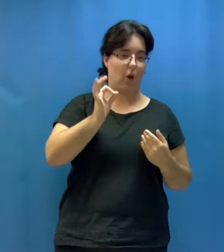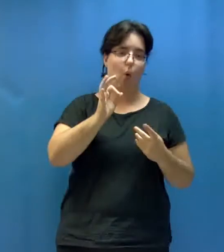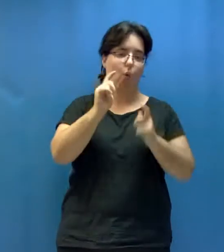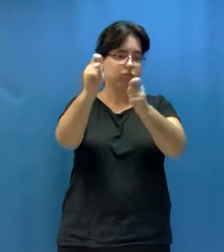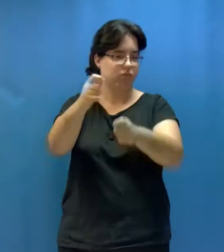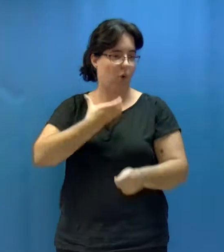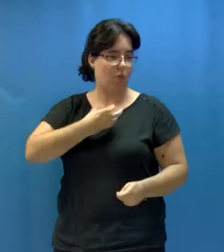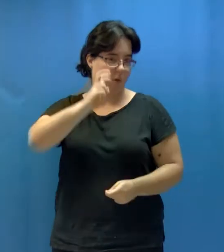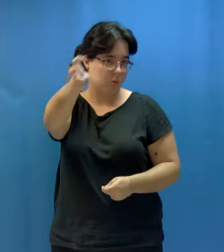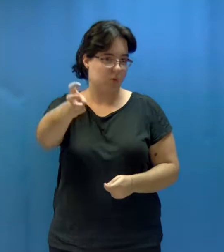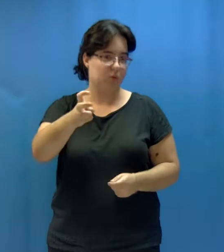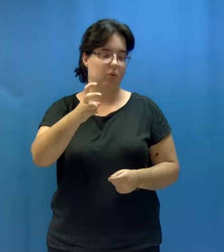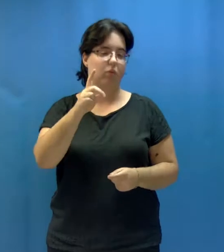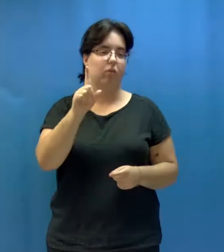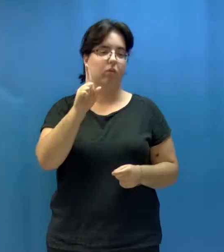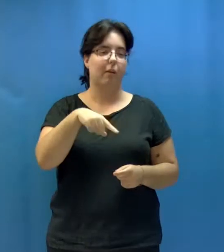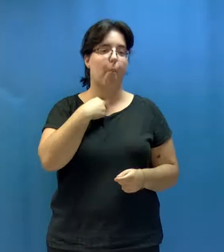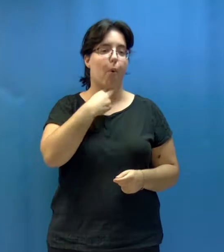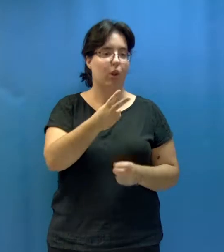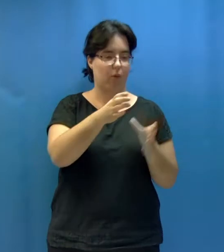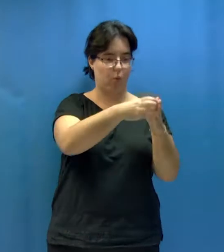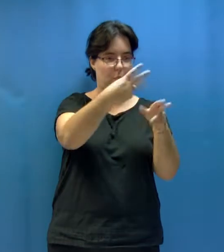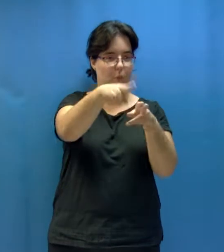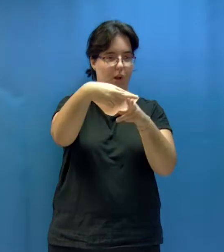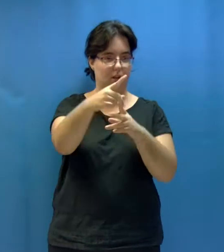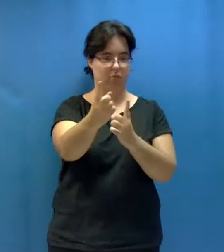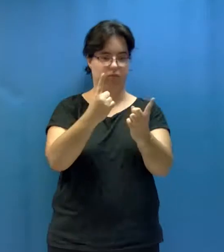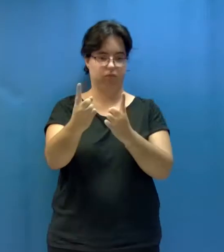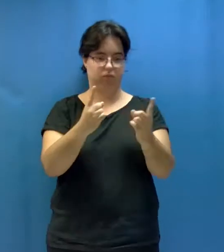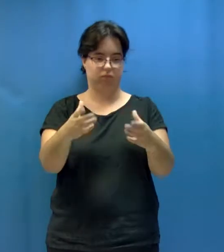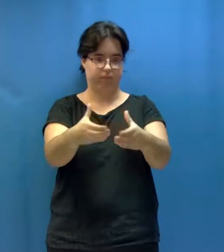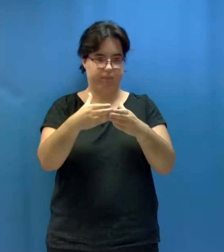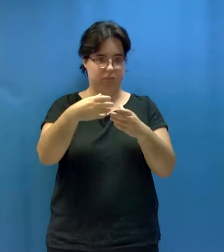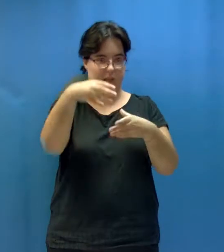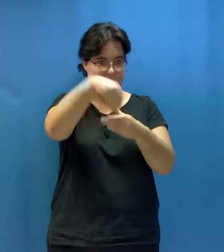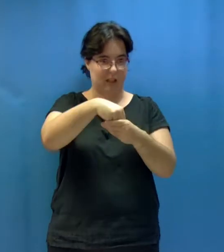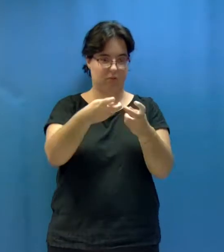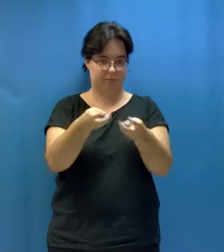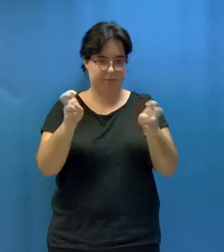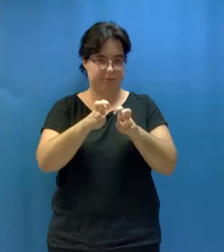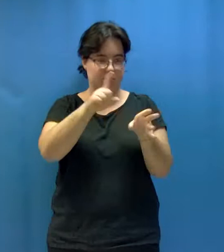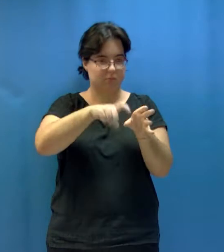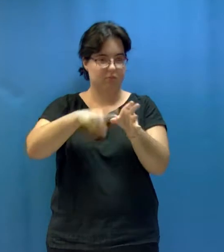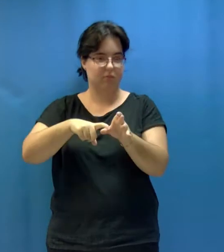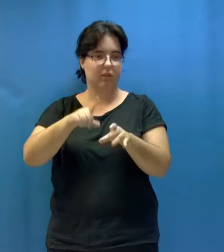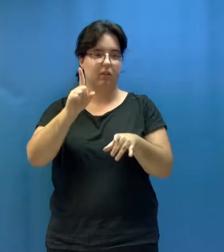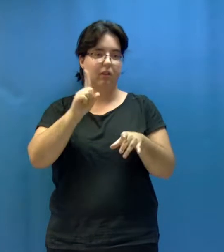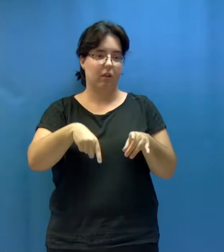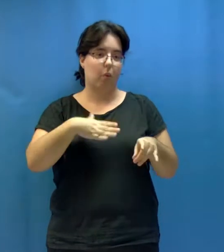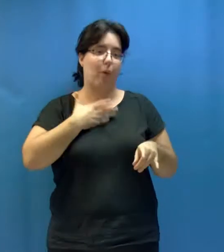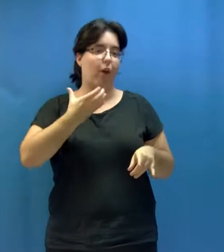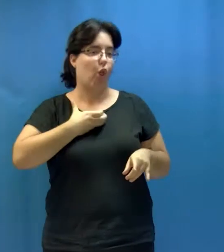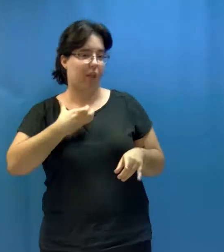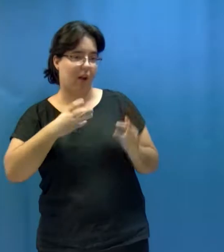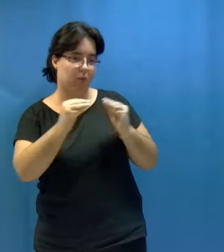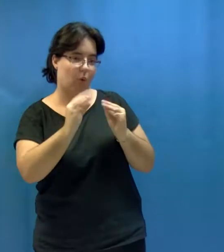persona designada por el o la portavoz de cada uno de los grupos políticos municipales que forman parte de esta corporación, que pueda tener la condición o no de concejal, y